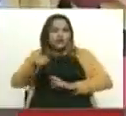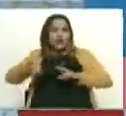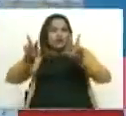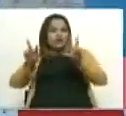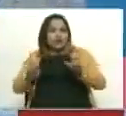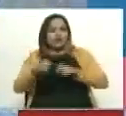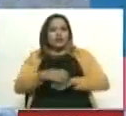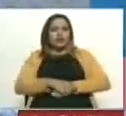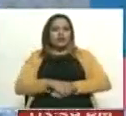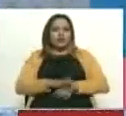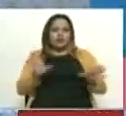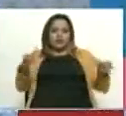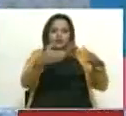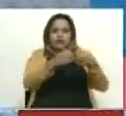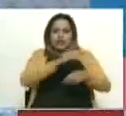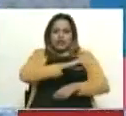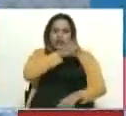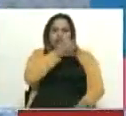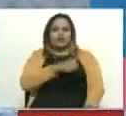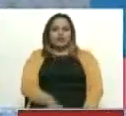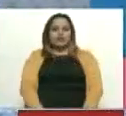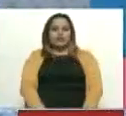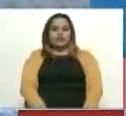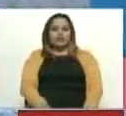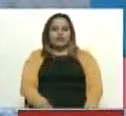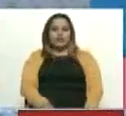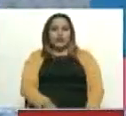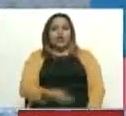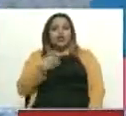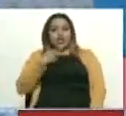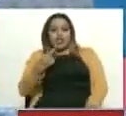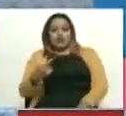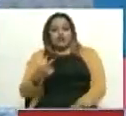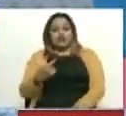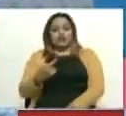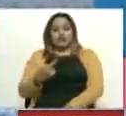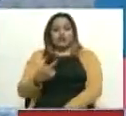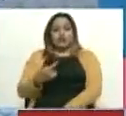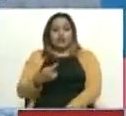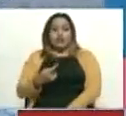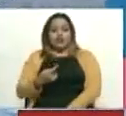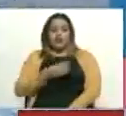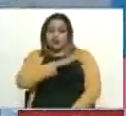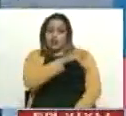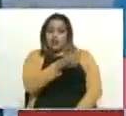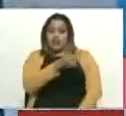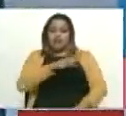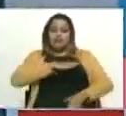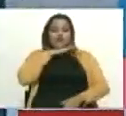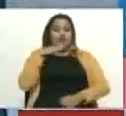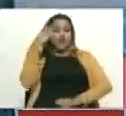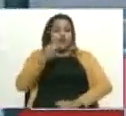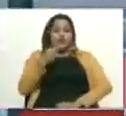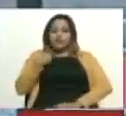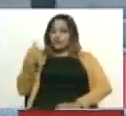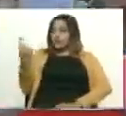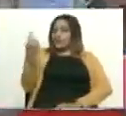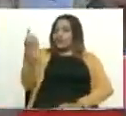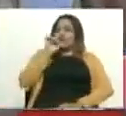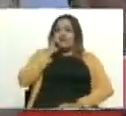flamante junta directiva, que me doy colita para decir que es una junta directiva llena de juventud, incluyéndome, que soy el único viejo en esa